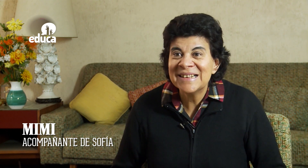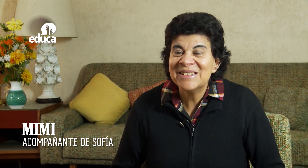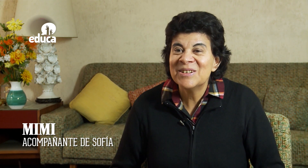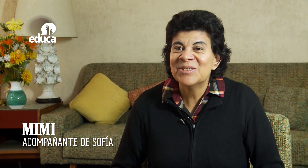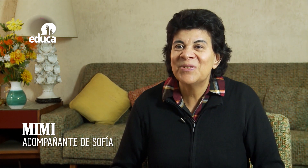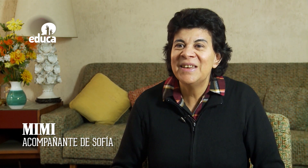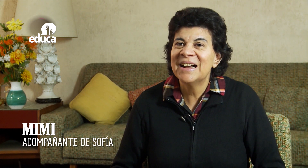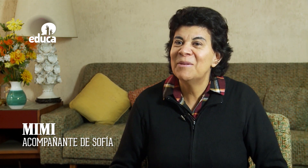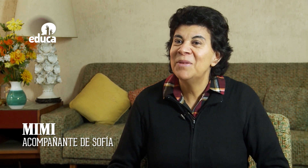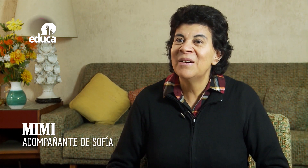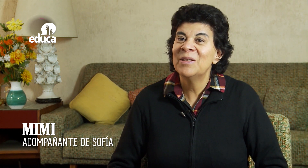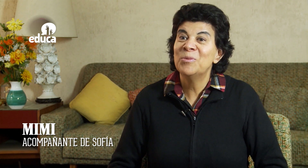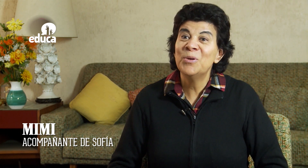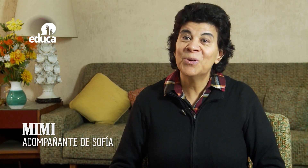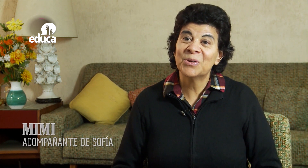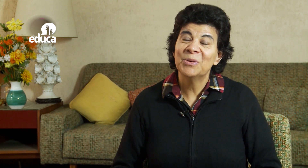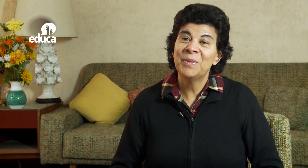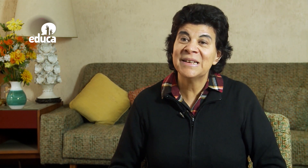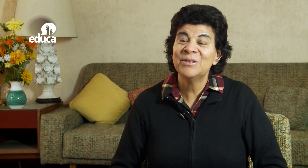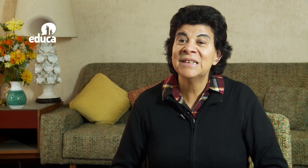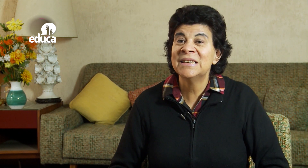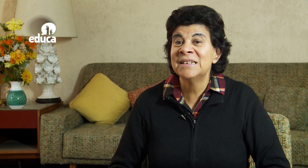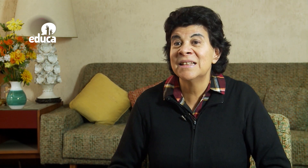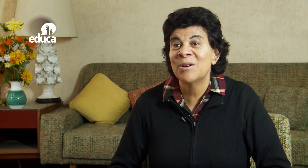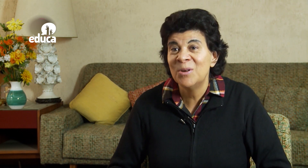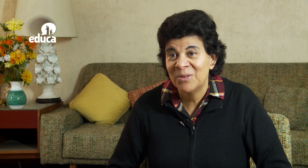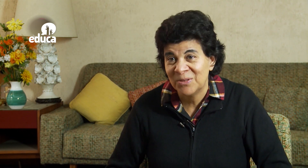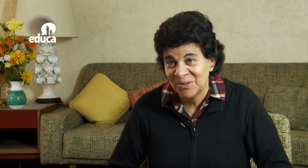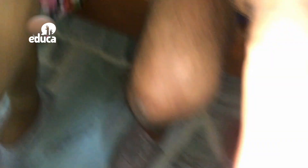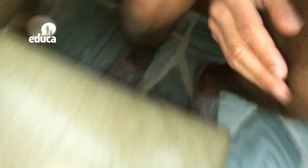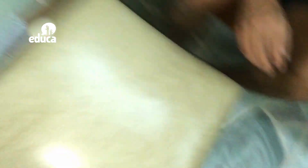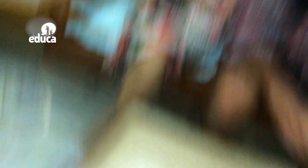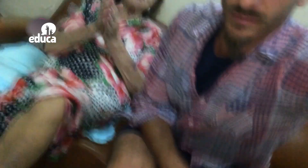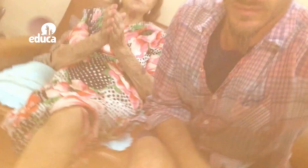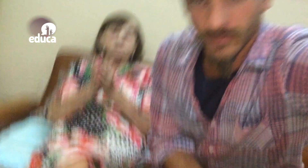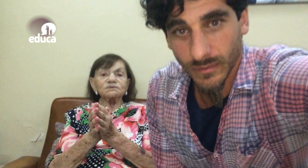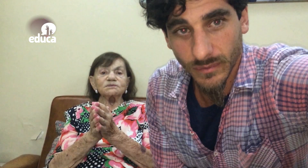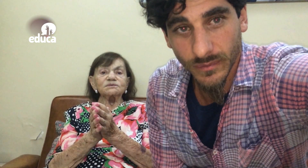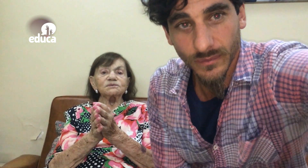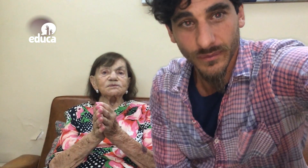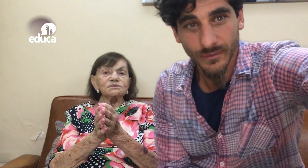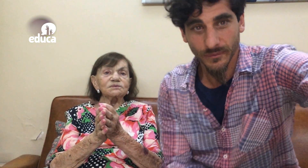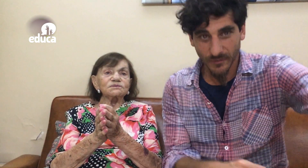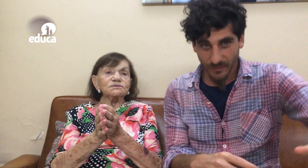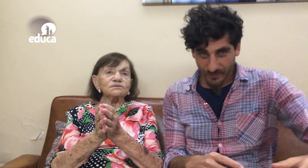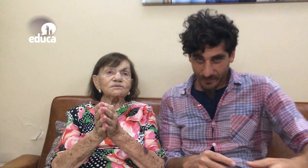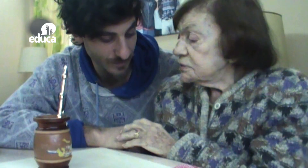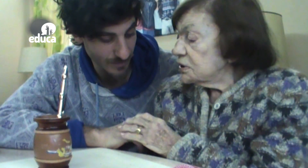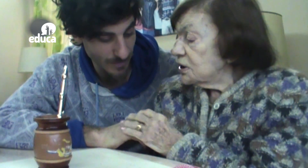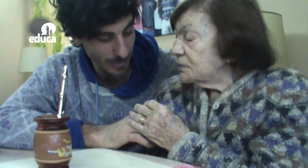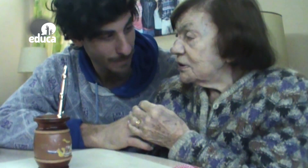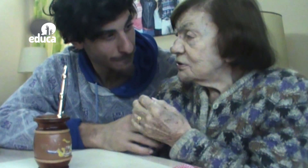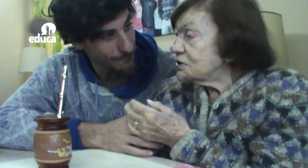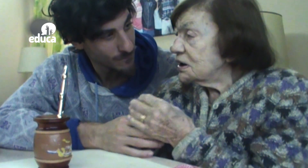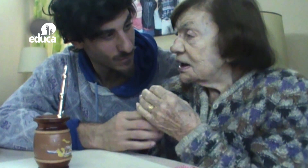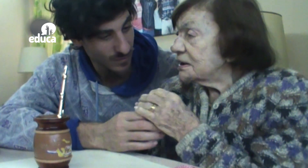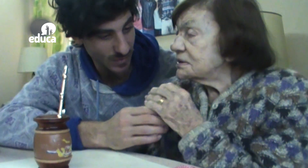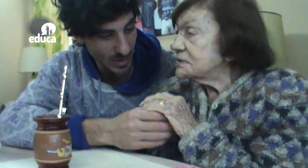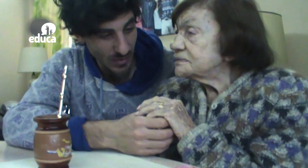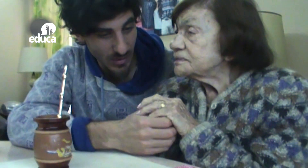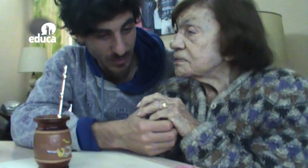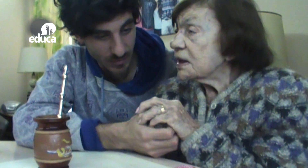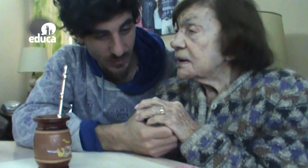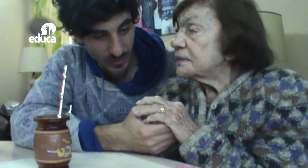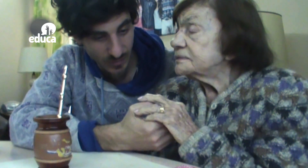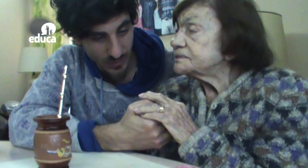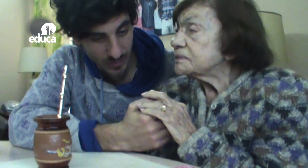repente la señora sofía cambiaba de humor parece una estrella de hollywood jugamos a hacer un programa de televisión y empecé a